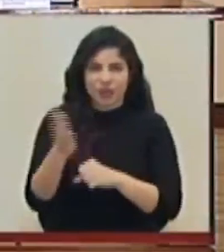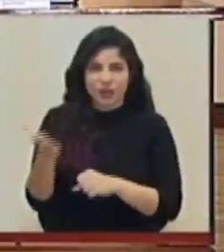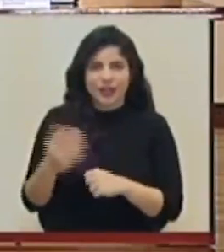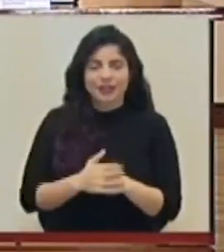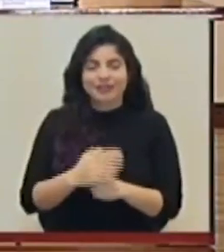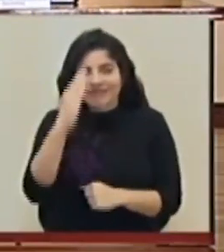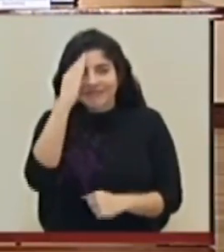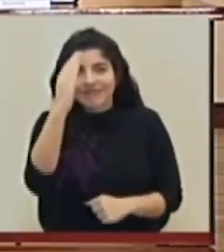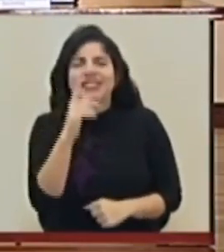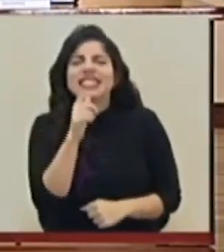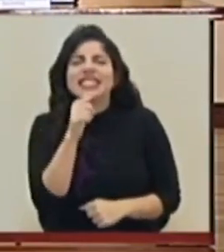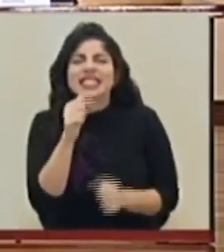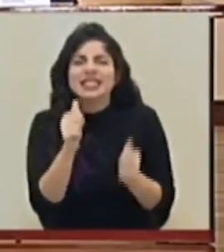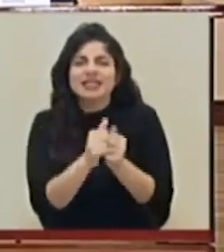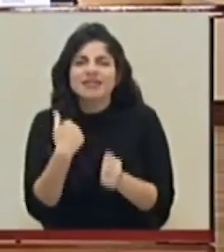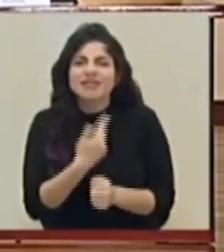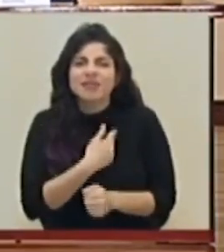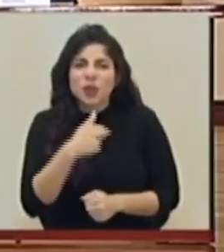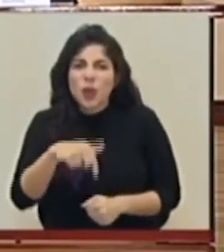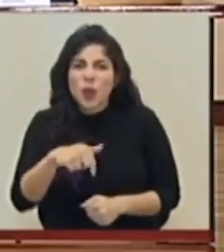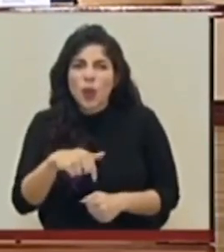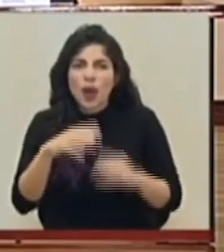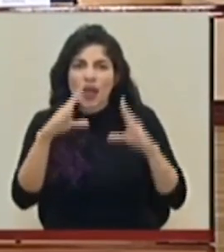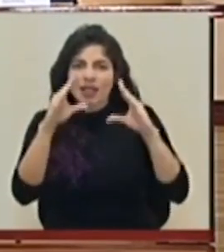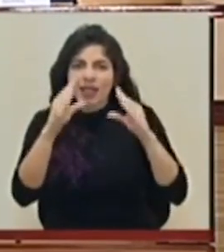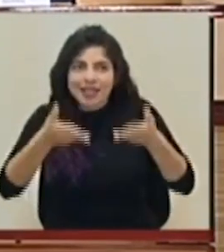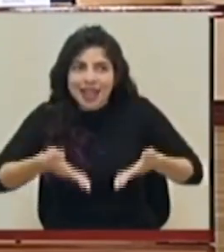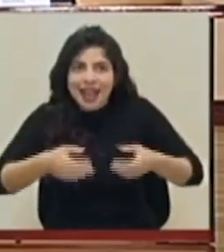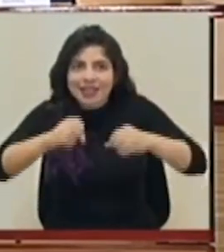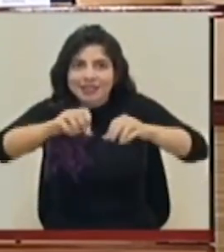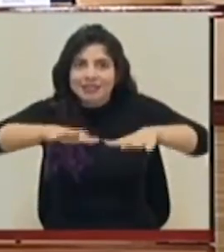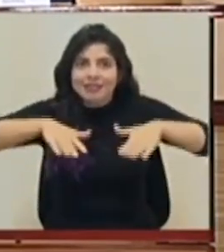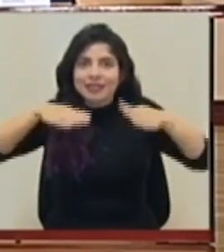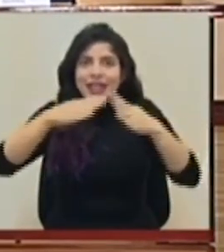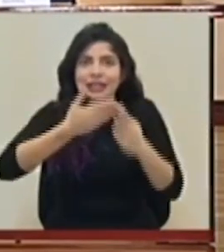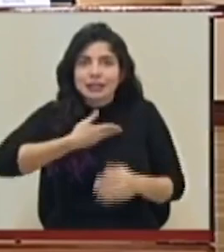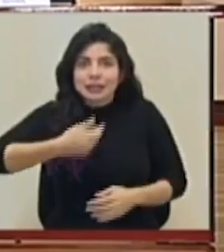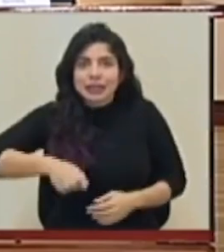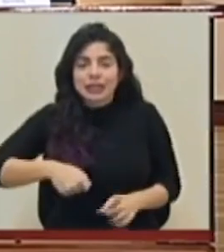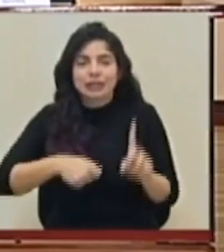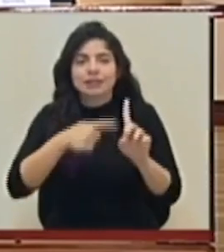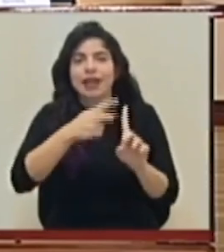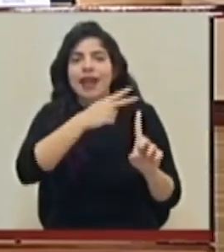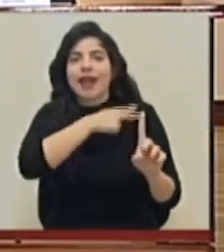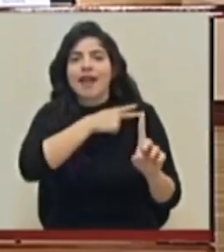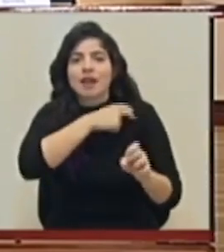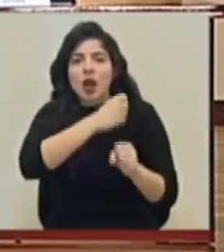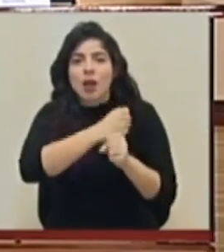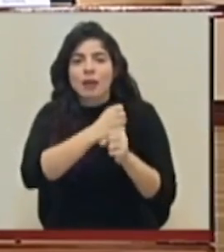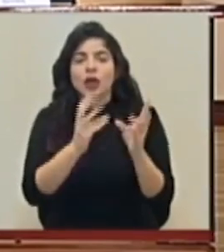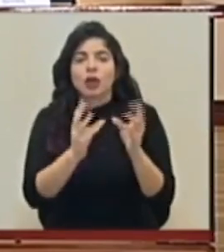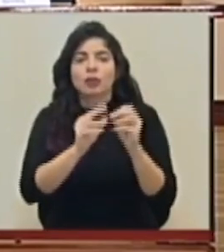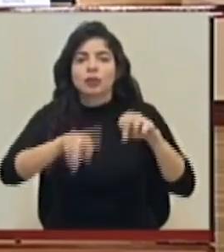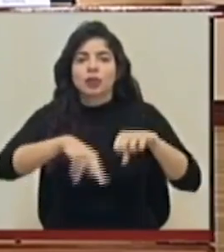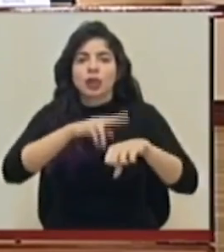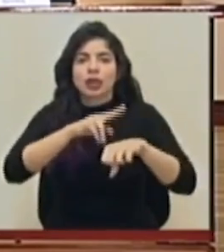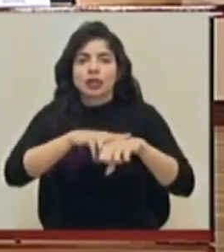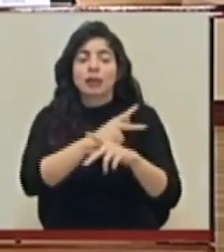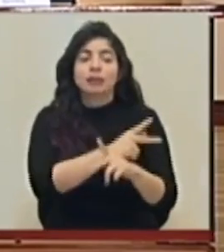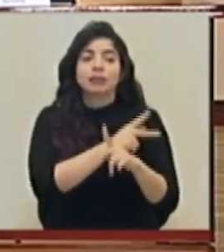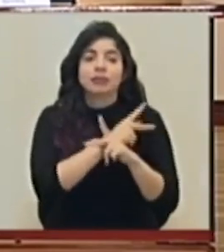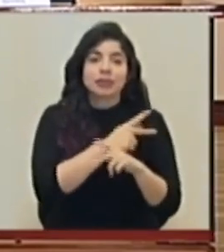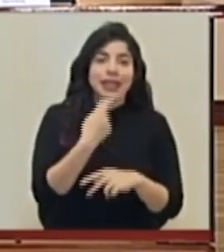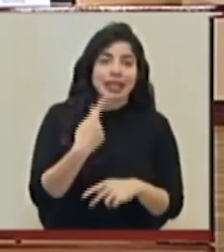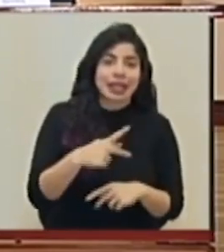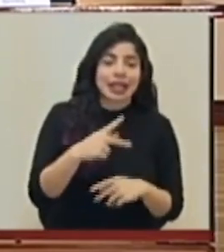Saludamos a quienes nos acompañan esta tarde acá en el auditorio de Casa Presidencial, el jefe de operaciones de la Comisión Nacional de Prevención de